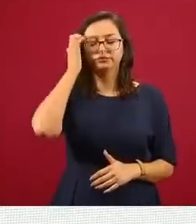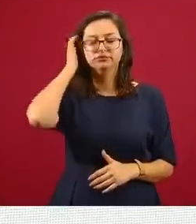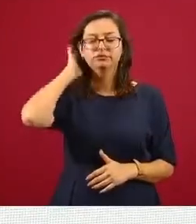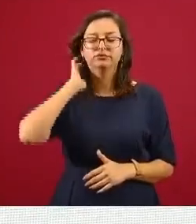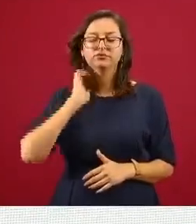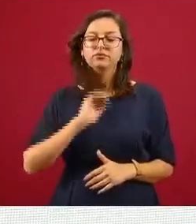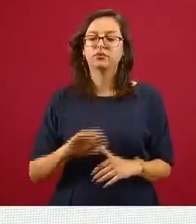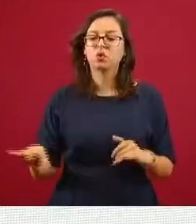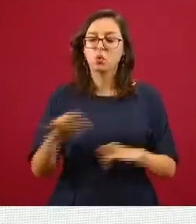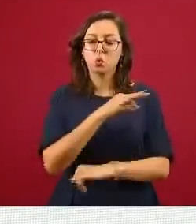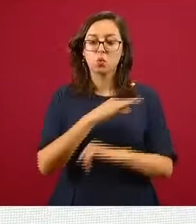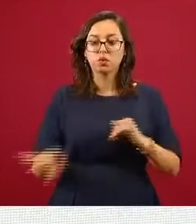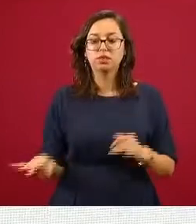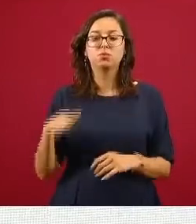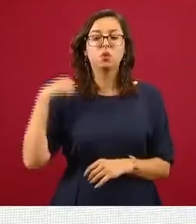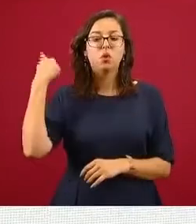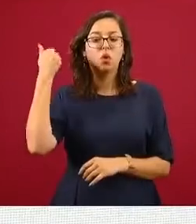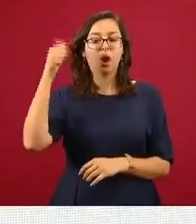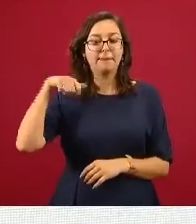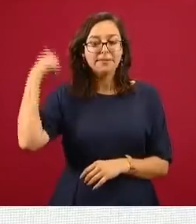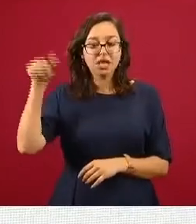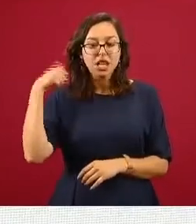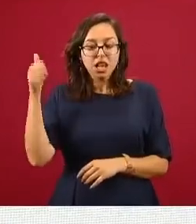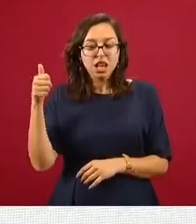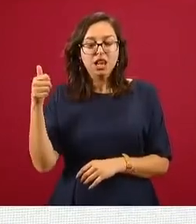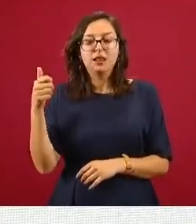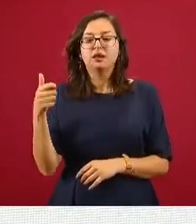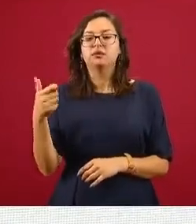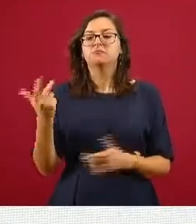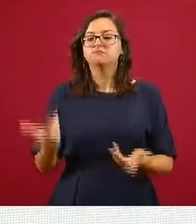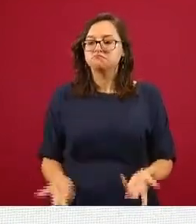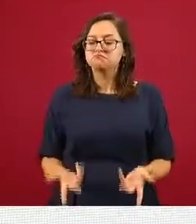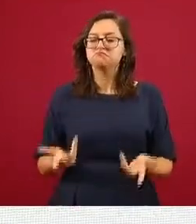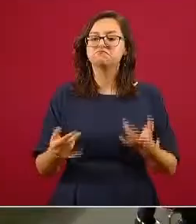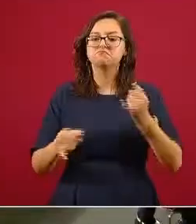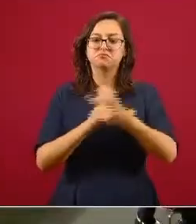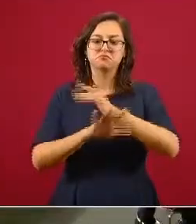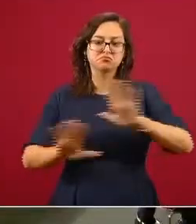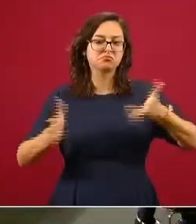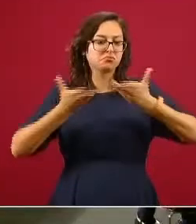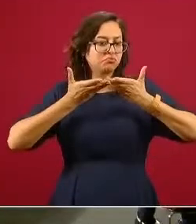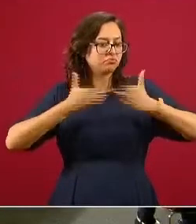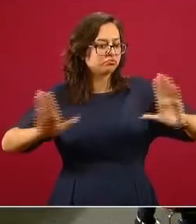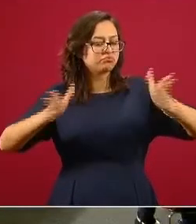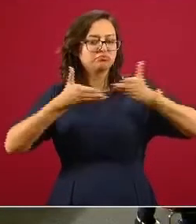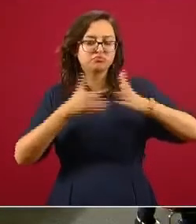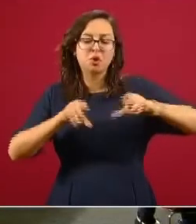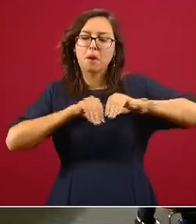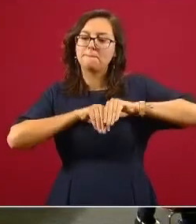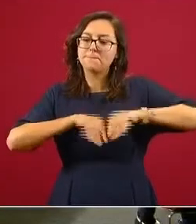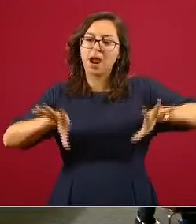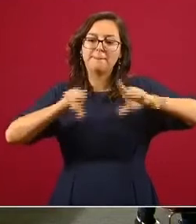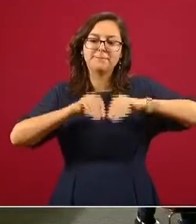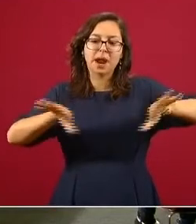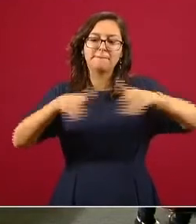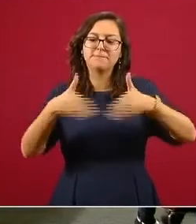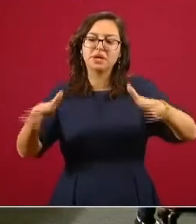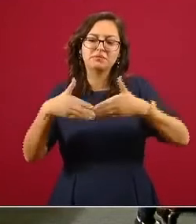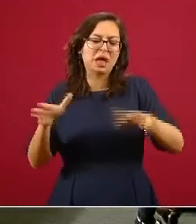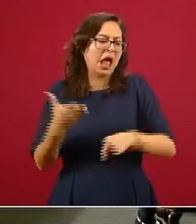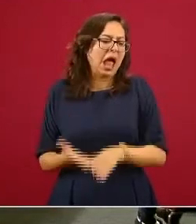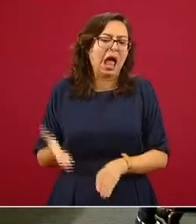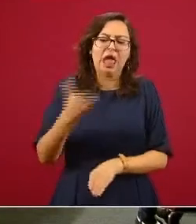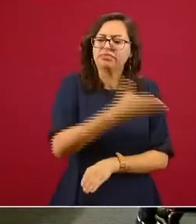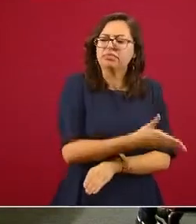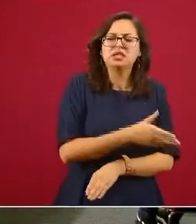Termino con esta secuencia. Durante abril publicamos datos abiertos a partir de esa fecha. ¿Por qué no lo hicieron